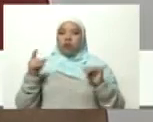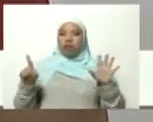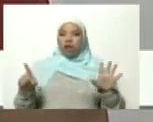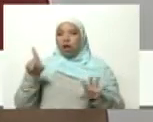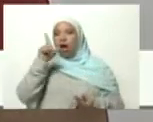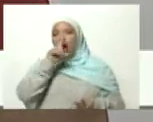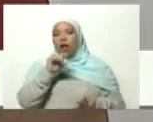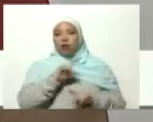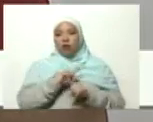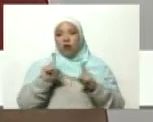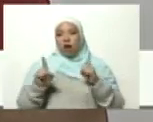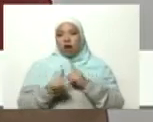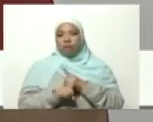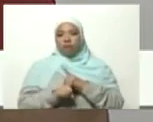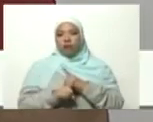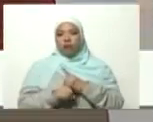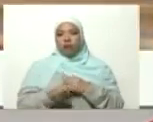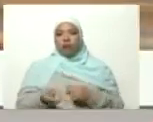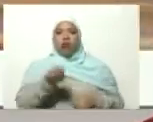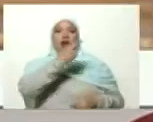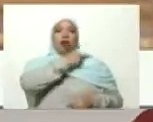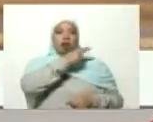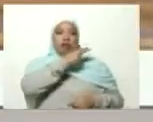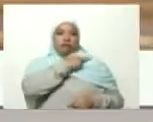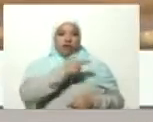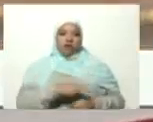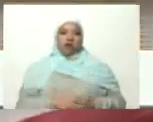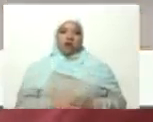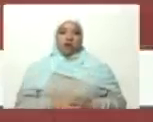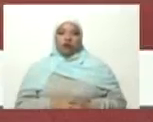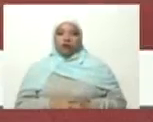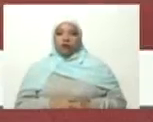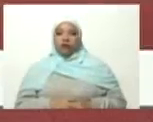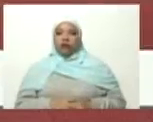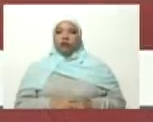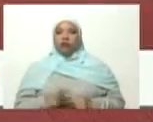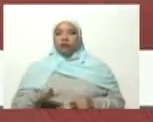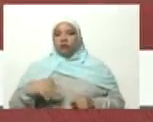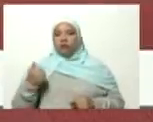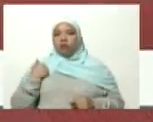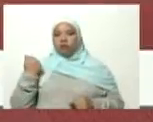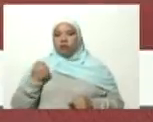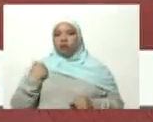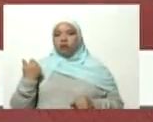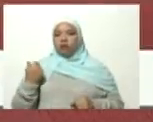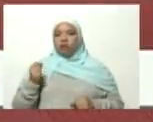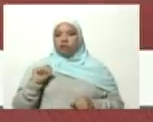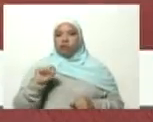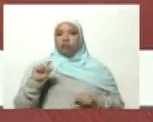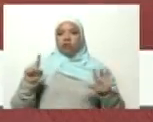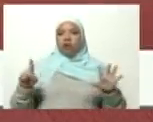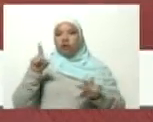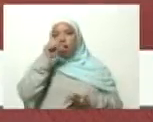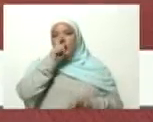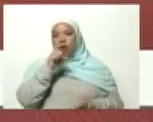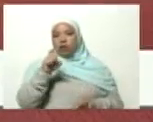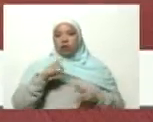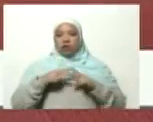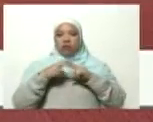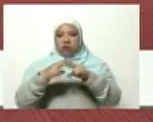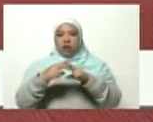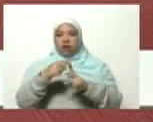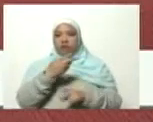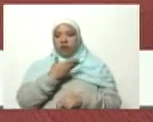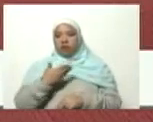se cambia al jefe de Estado. Las elecciones pueden ser en cualquier momento, pero cada 6 años entrega al jefe de